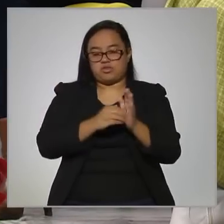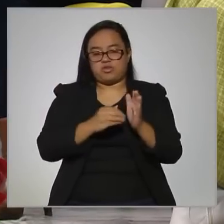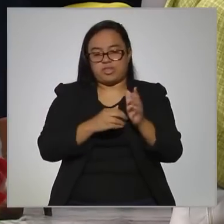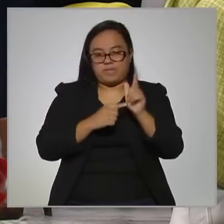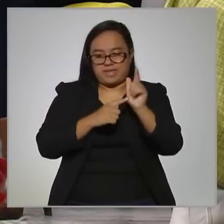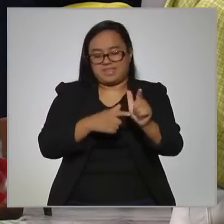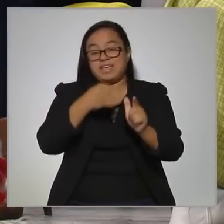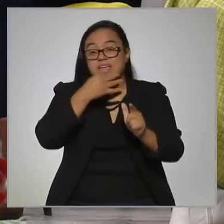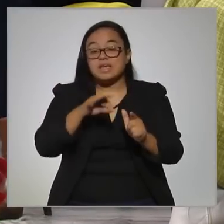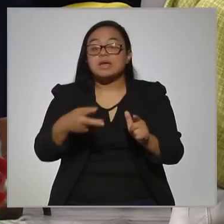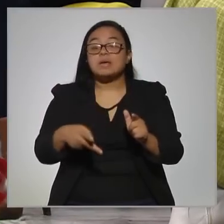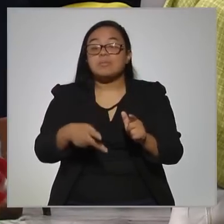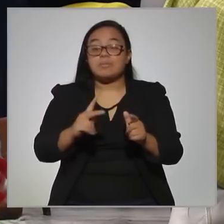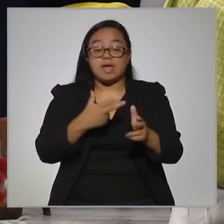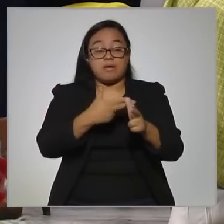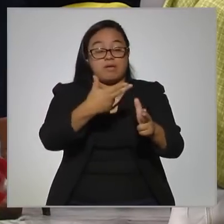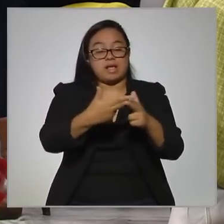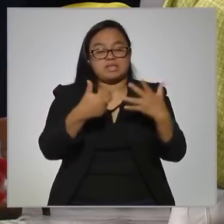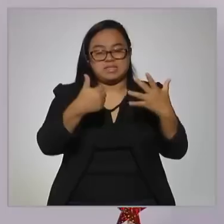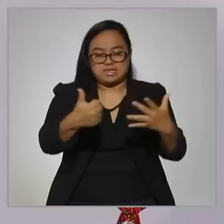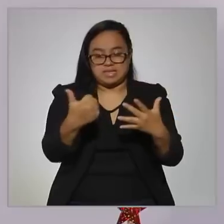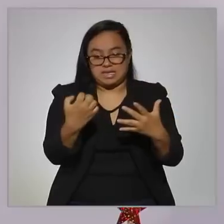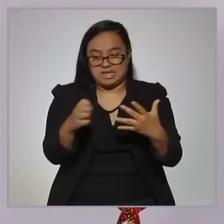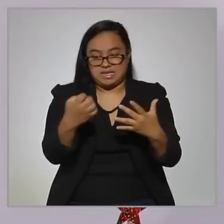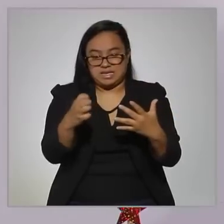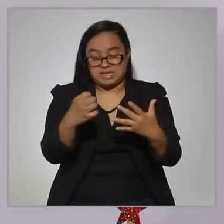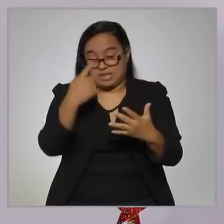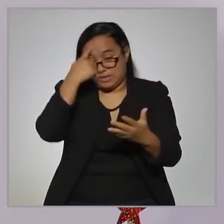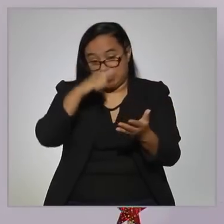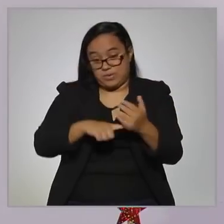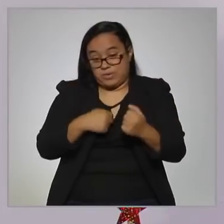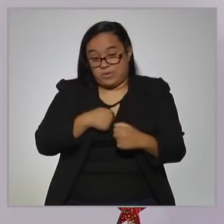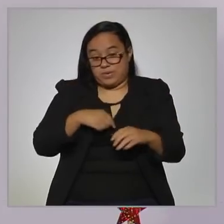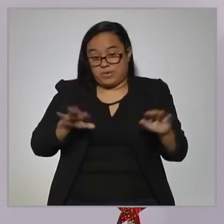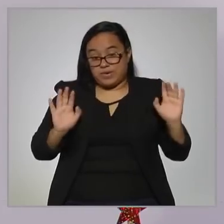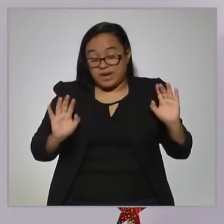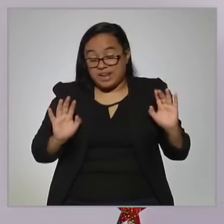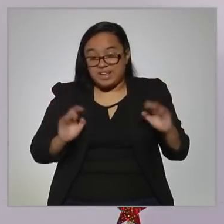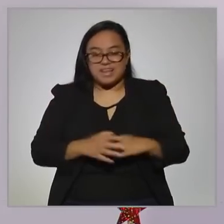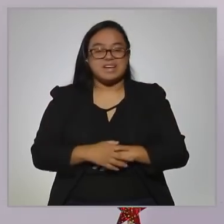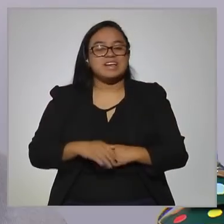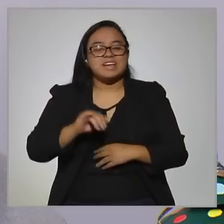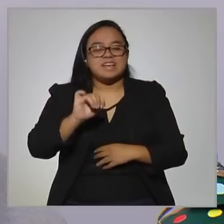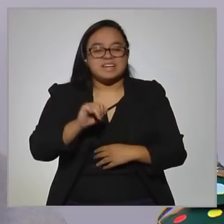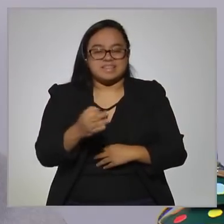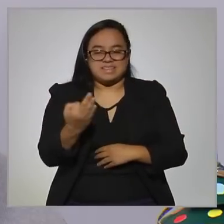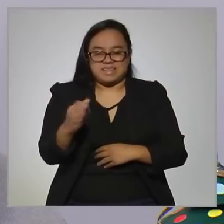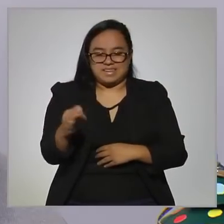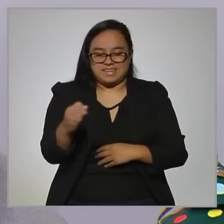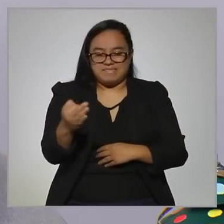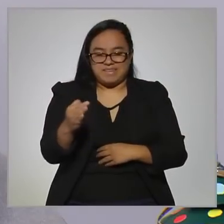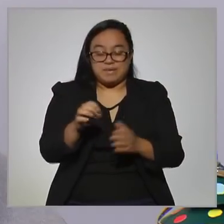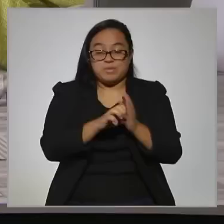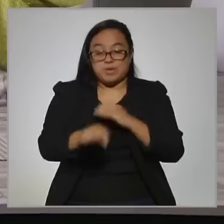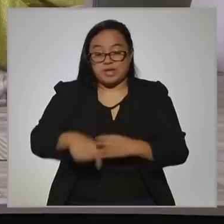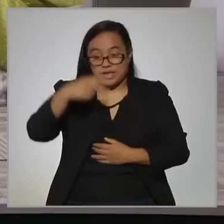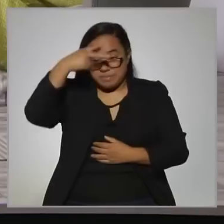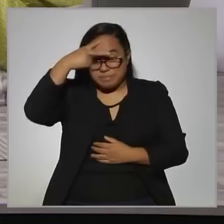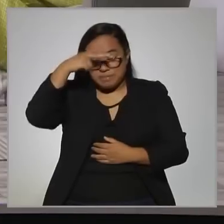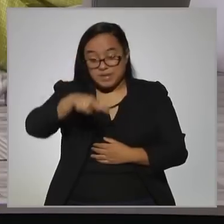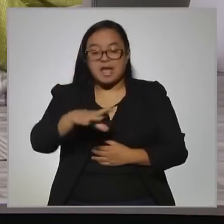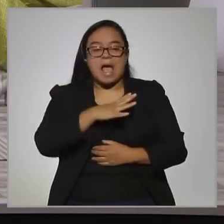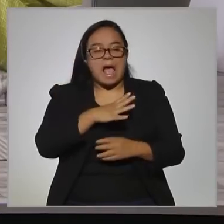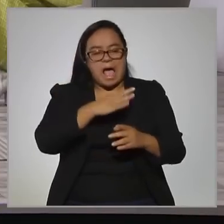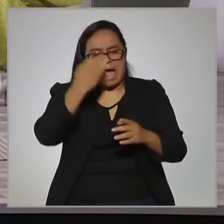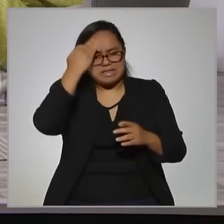festejo y que llega hasta el 6 de enero. Creo yo, ¿no? No, y es que febrero. Sí, es que decíamos que febrero de México. O sea que nos queda todavía